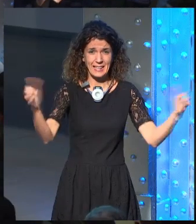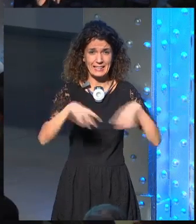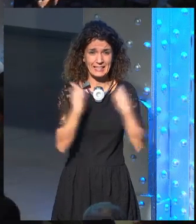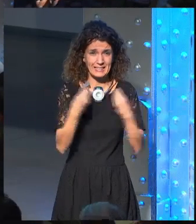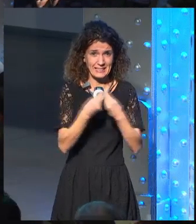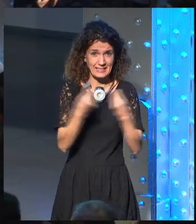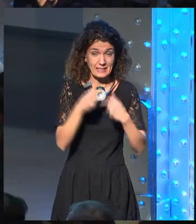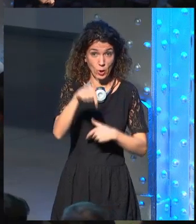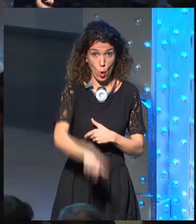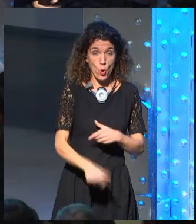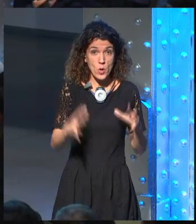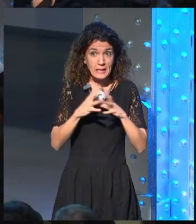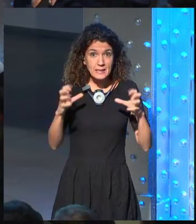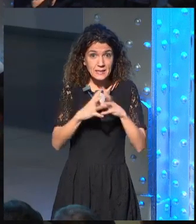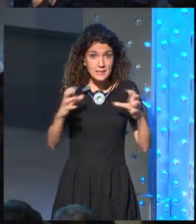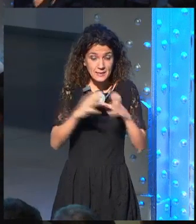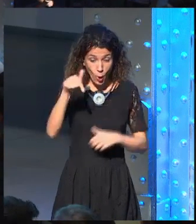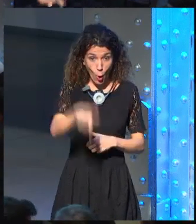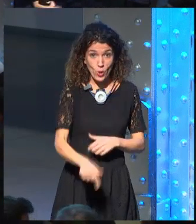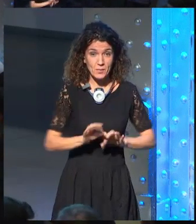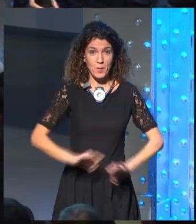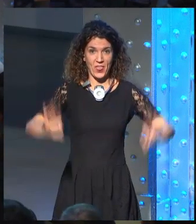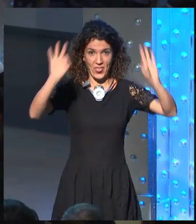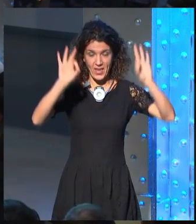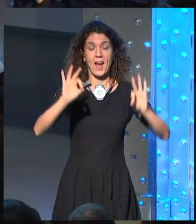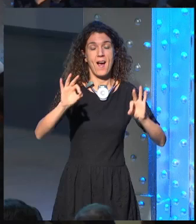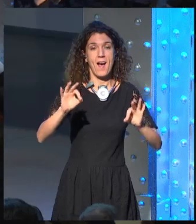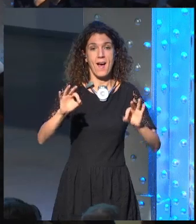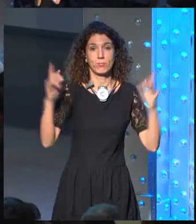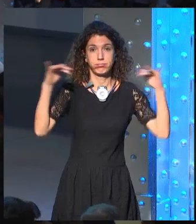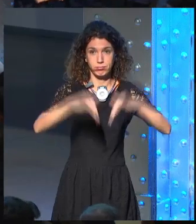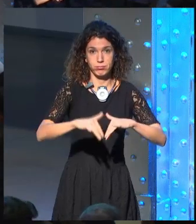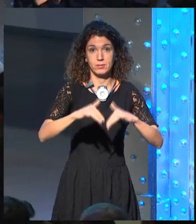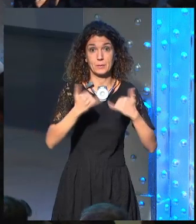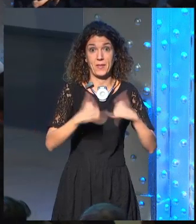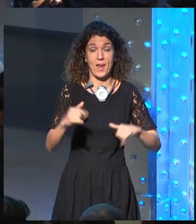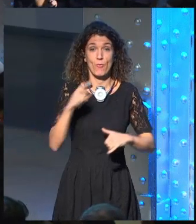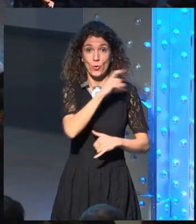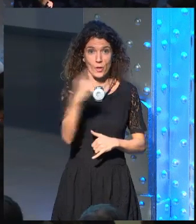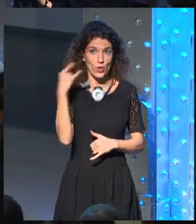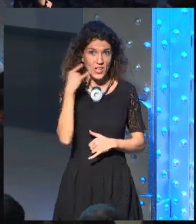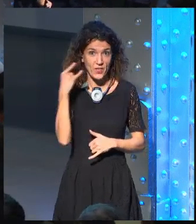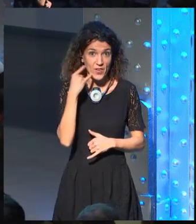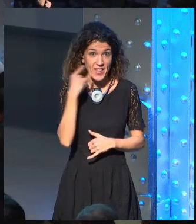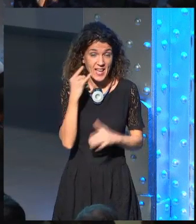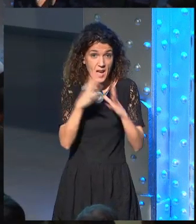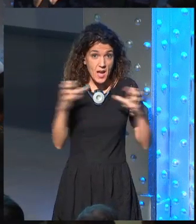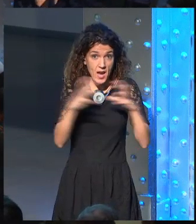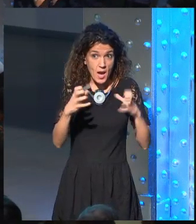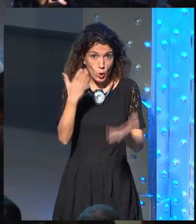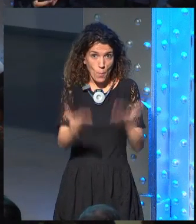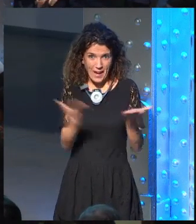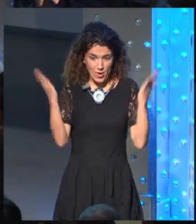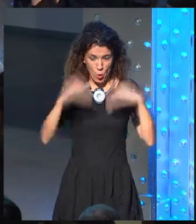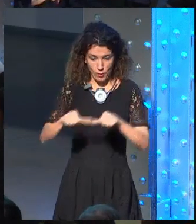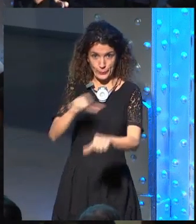con la expectativa que ha levantado hoy el encuentro en Fundación Telefónica, pues difícilmente se puede igualar, y es porque